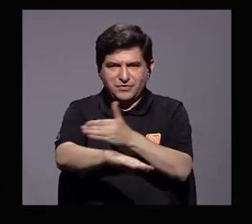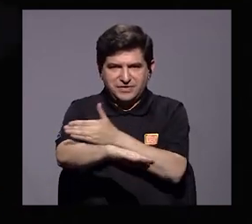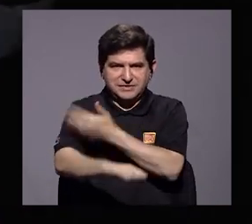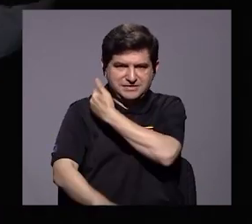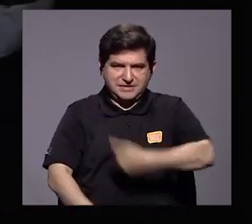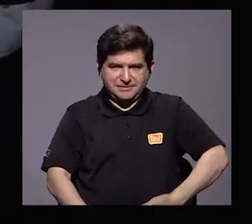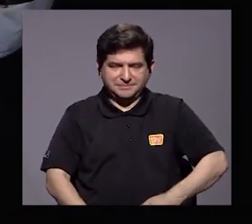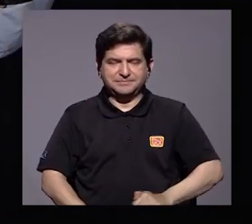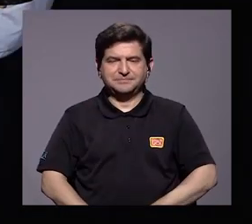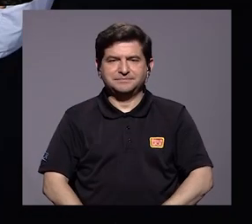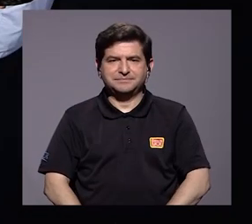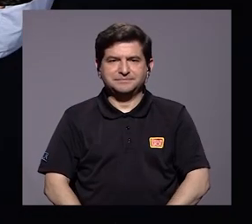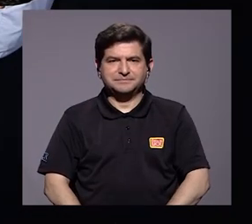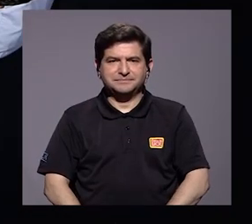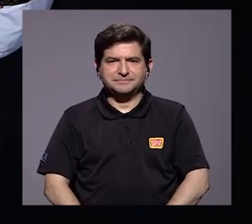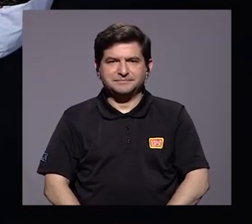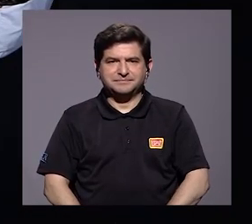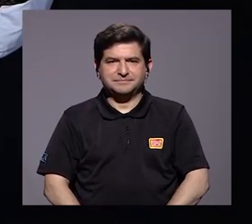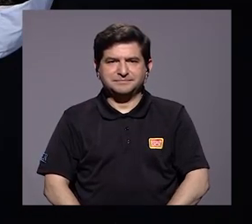regresamos